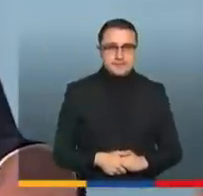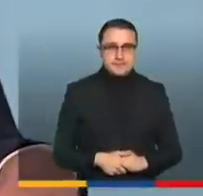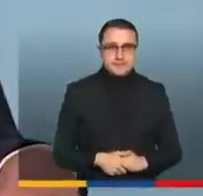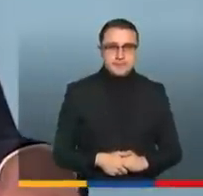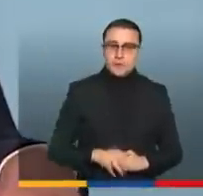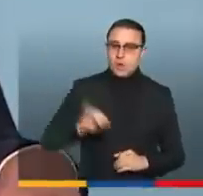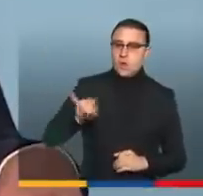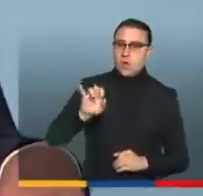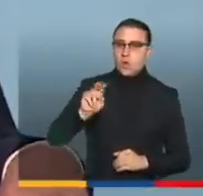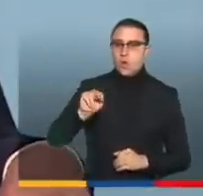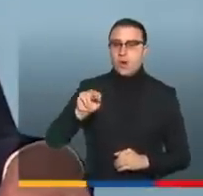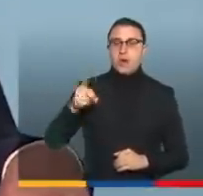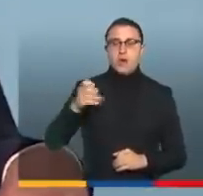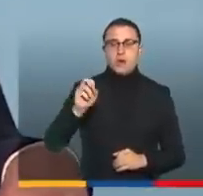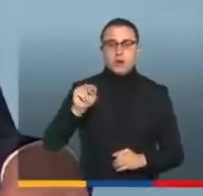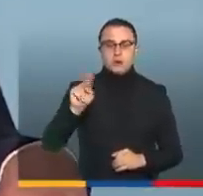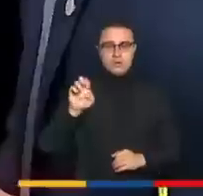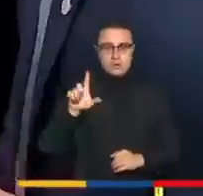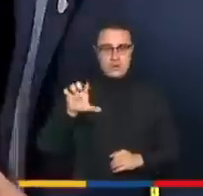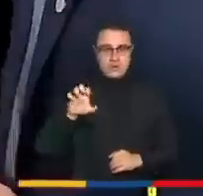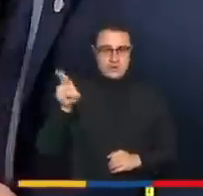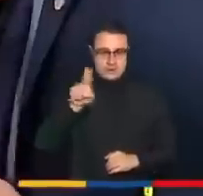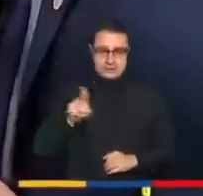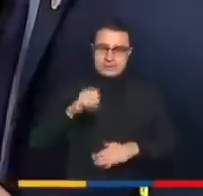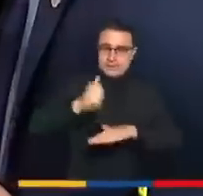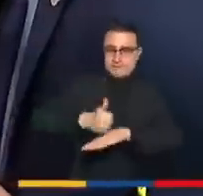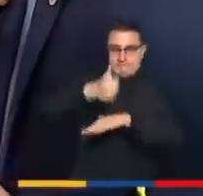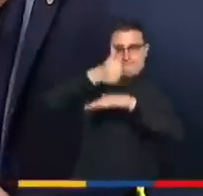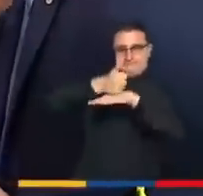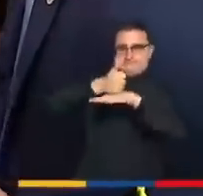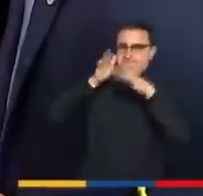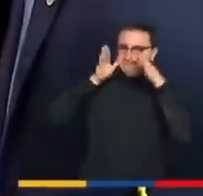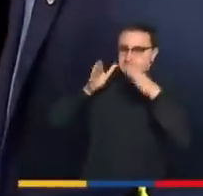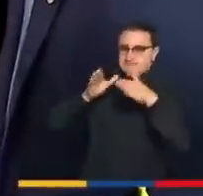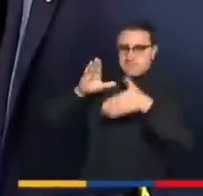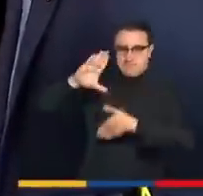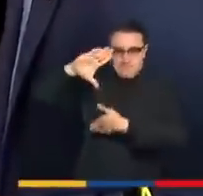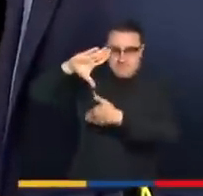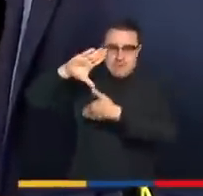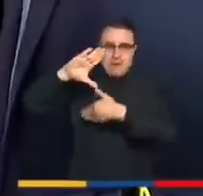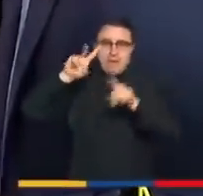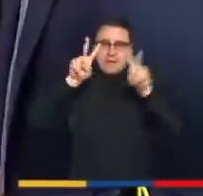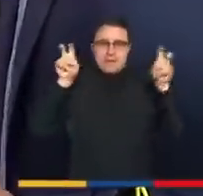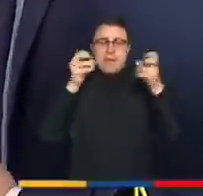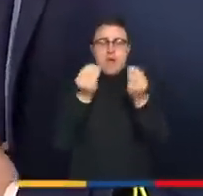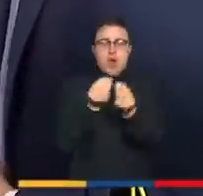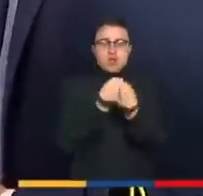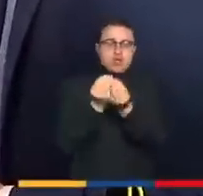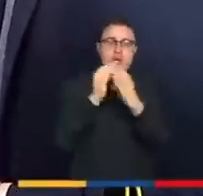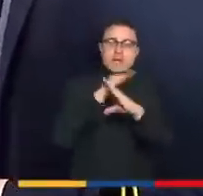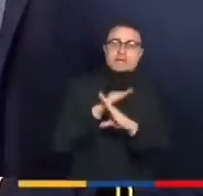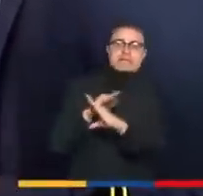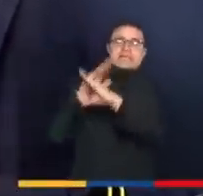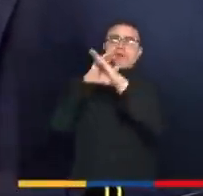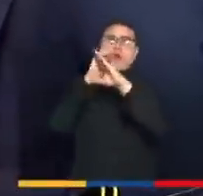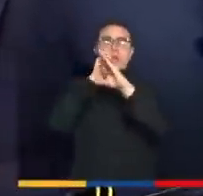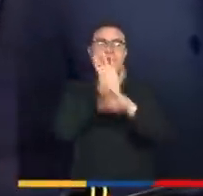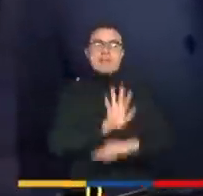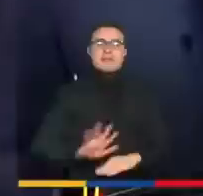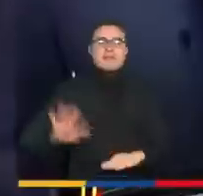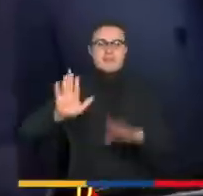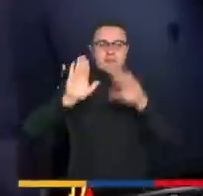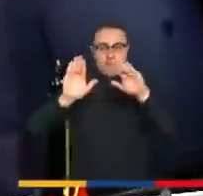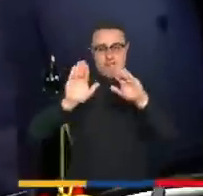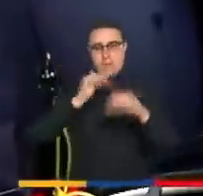Juan González, director senior para el hemisferio occidental del Consejo de Seguridad Nacional de la Casa Blanca. Mark